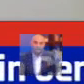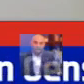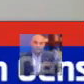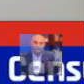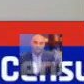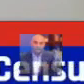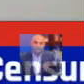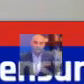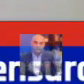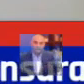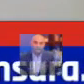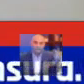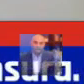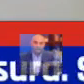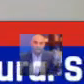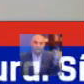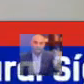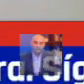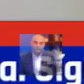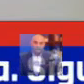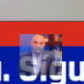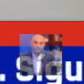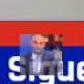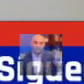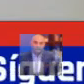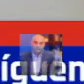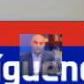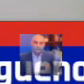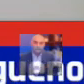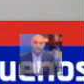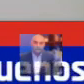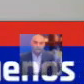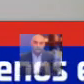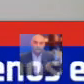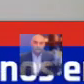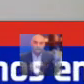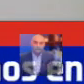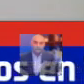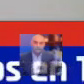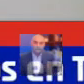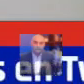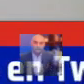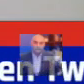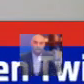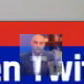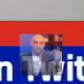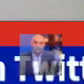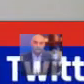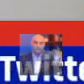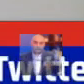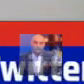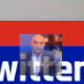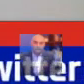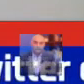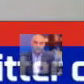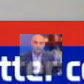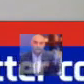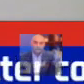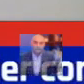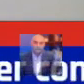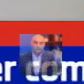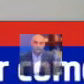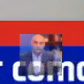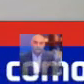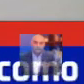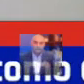prácticamente 3 sexenios. De Fox para acá, seguimos escuchando a estos personajes, independientemente de que